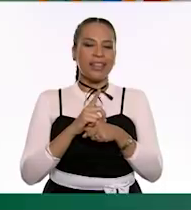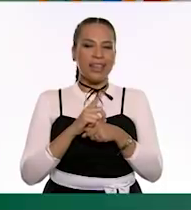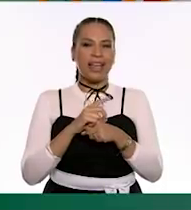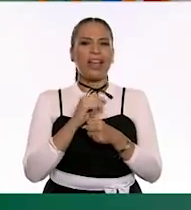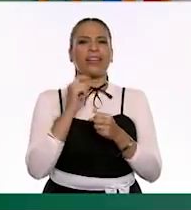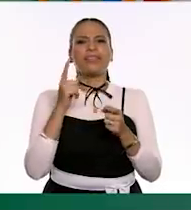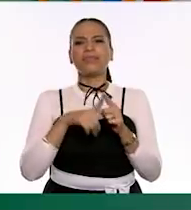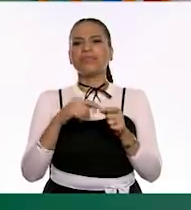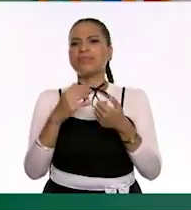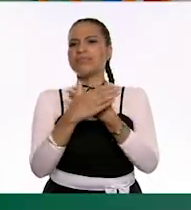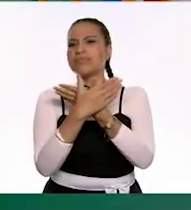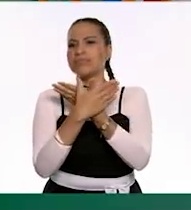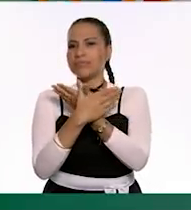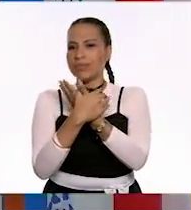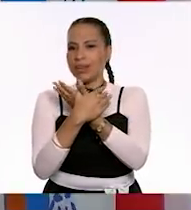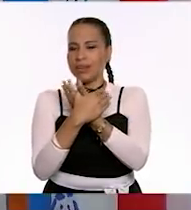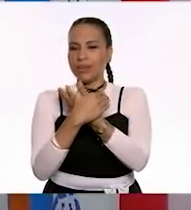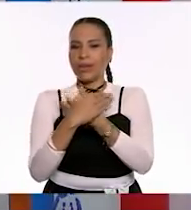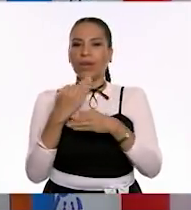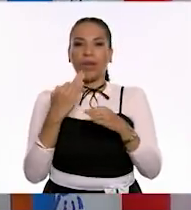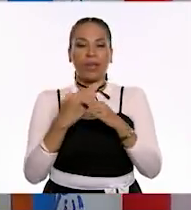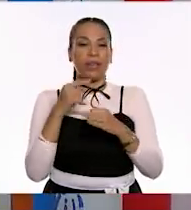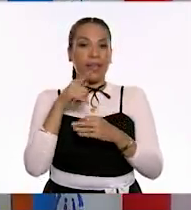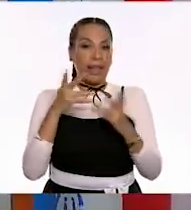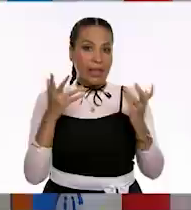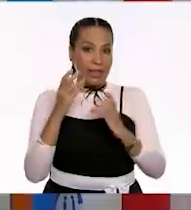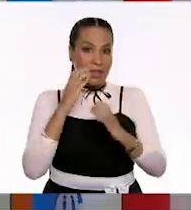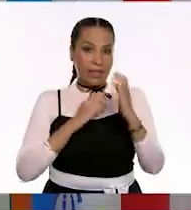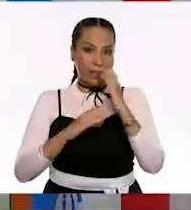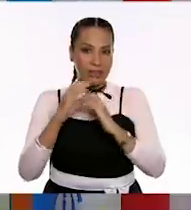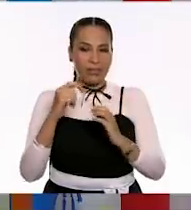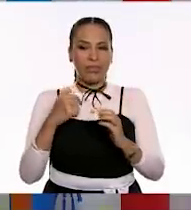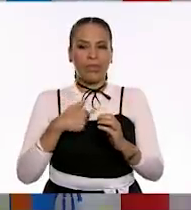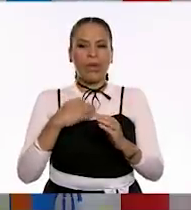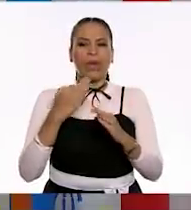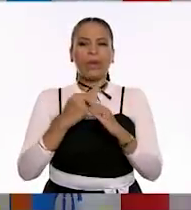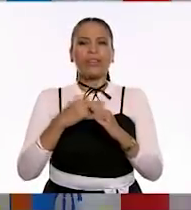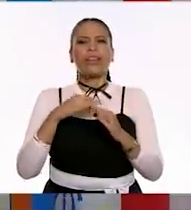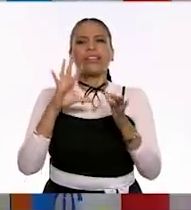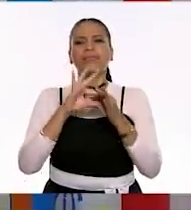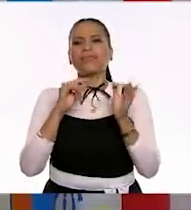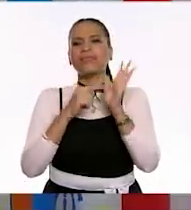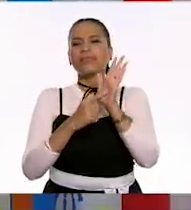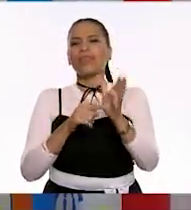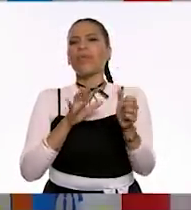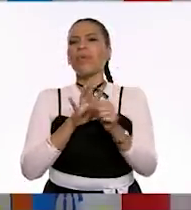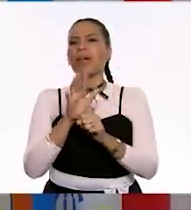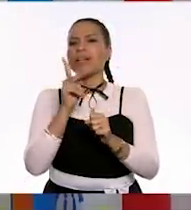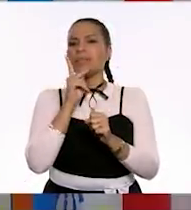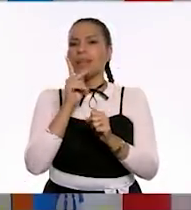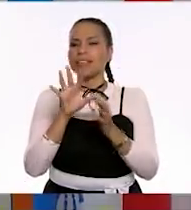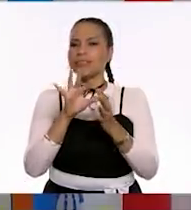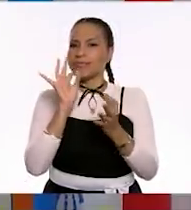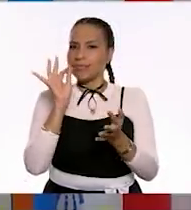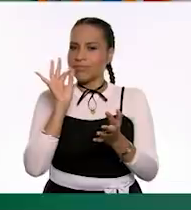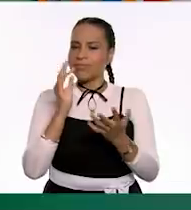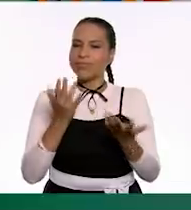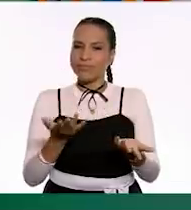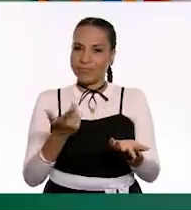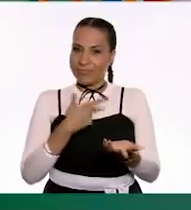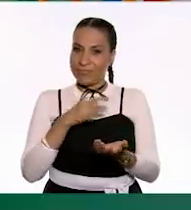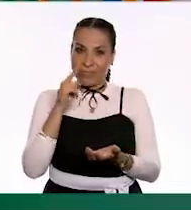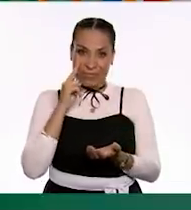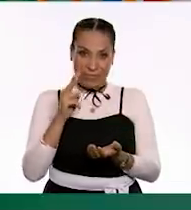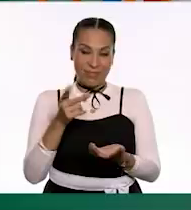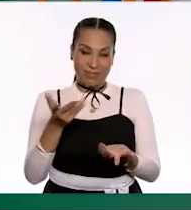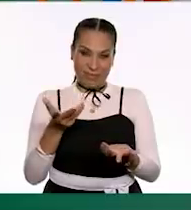mariposas. Entonces, en lo que Gus hace la canción, yo voy a señalar entonces cuáles son las palabras que elegimos. ¿Te parece, Gus? Okay.